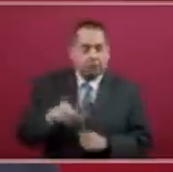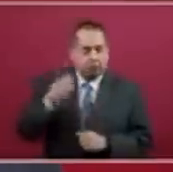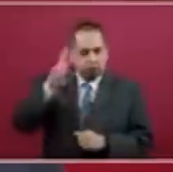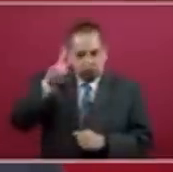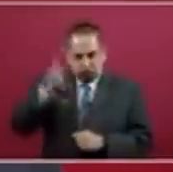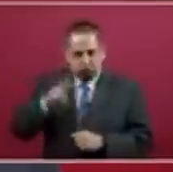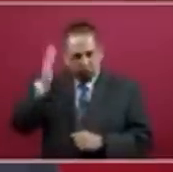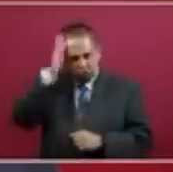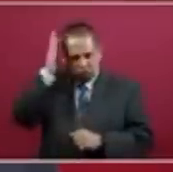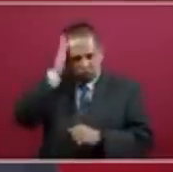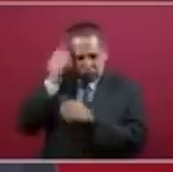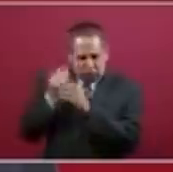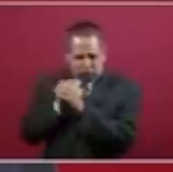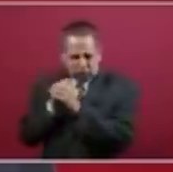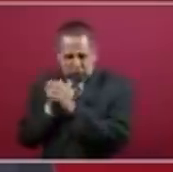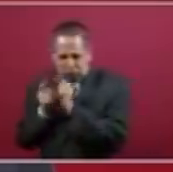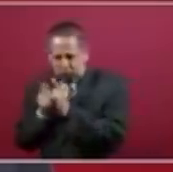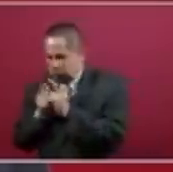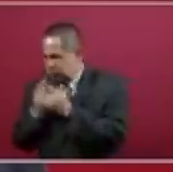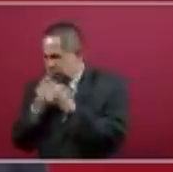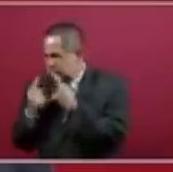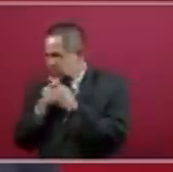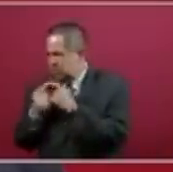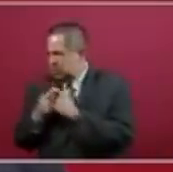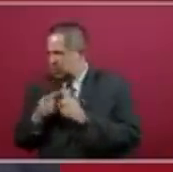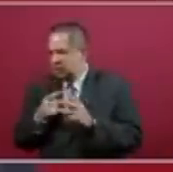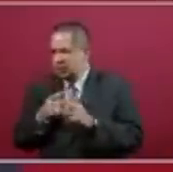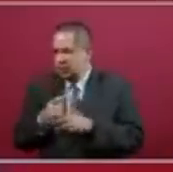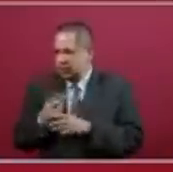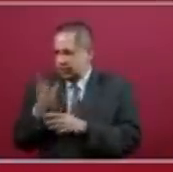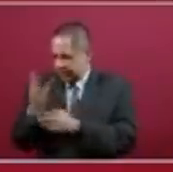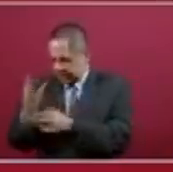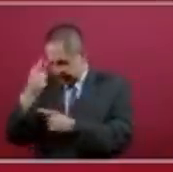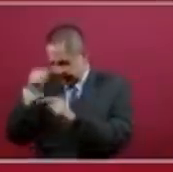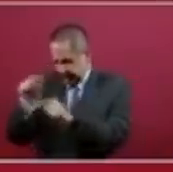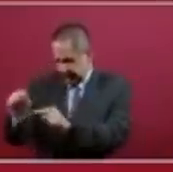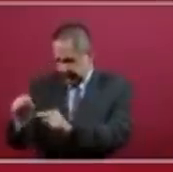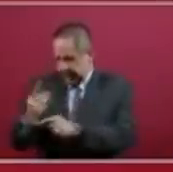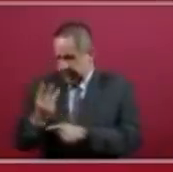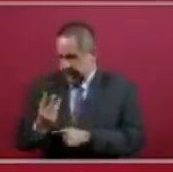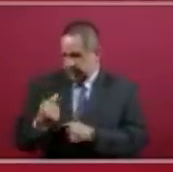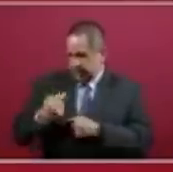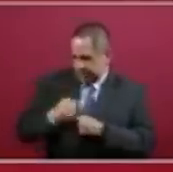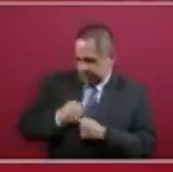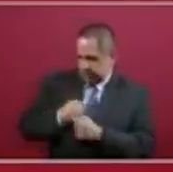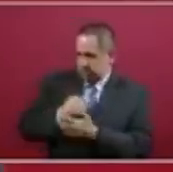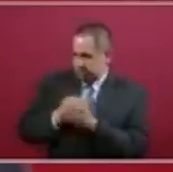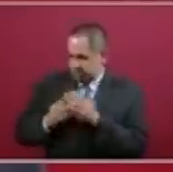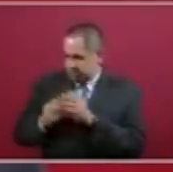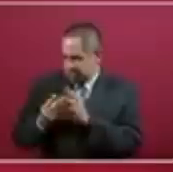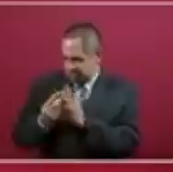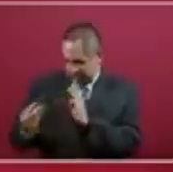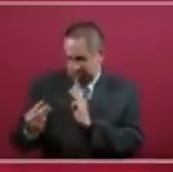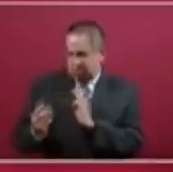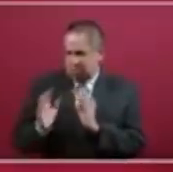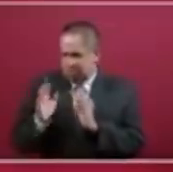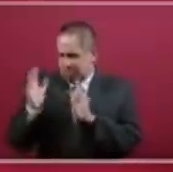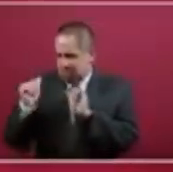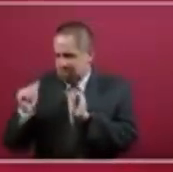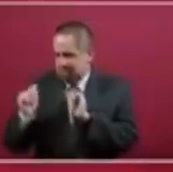dirigentes de los partidos. Decía, tres para ti y tres para nosotros.